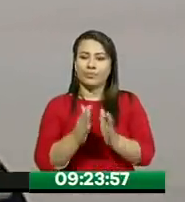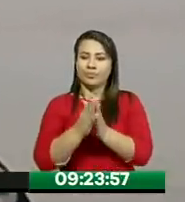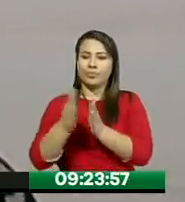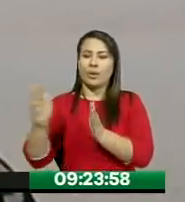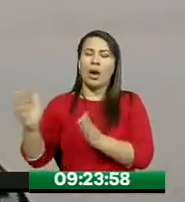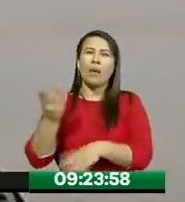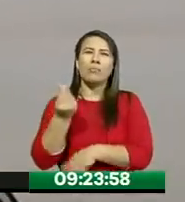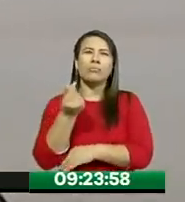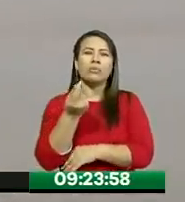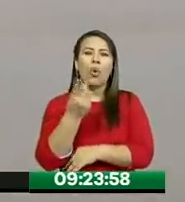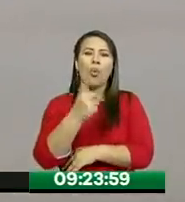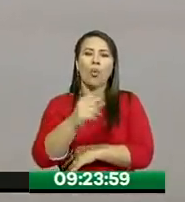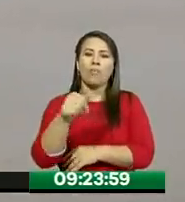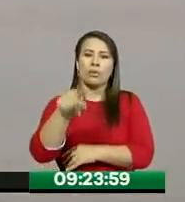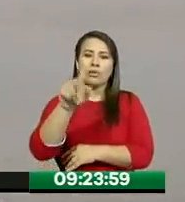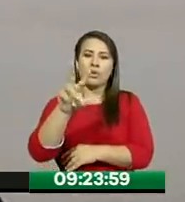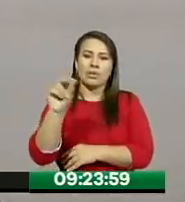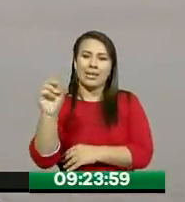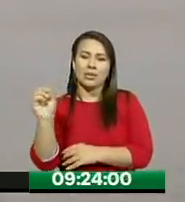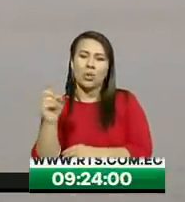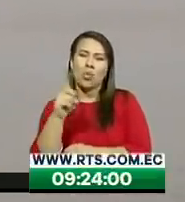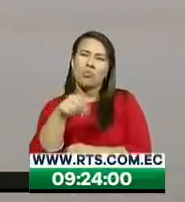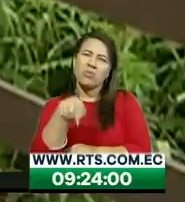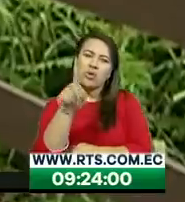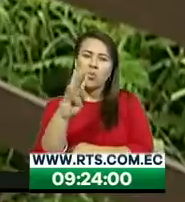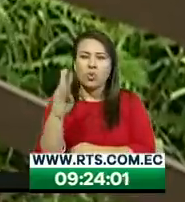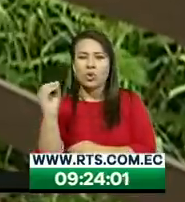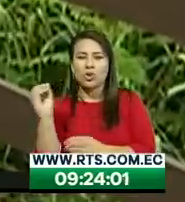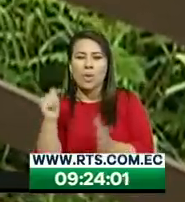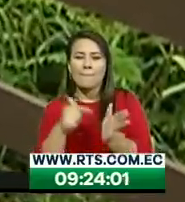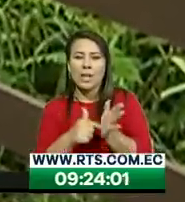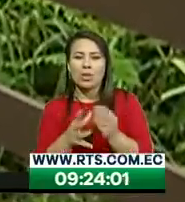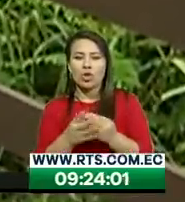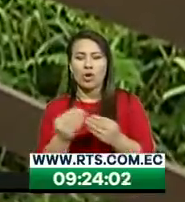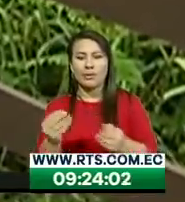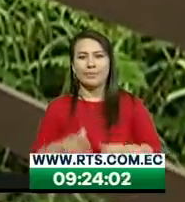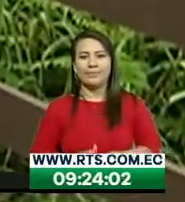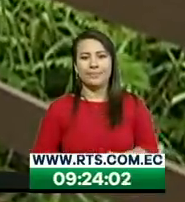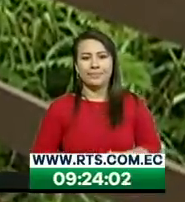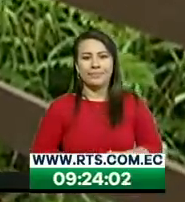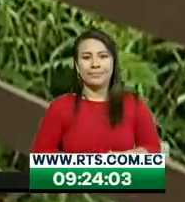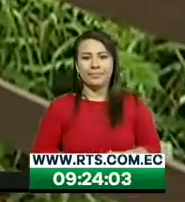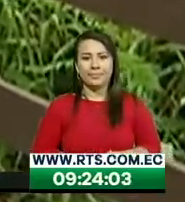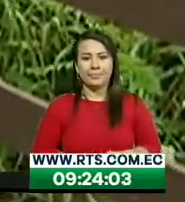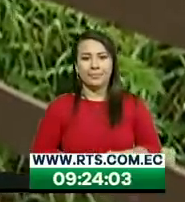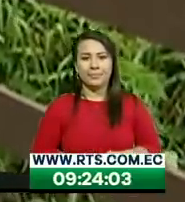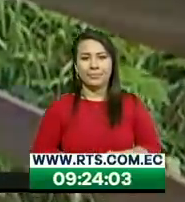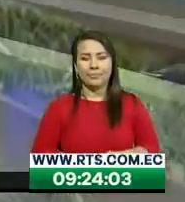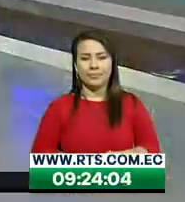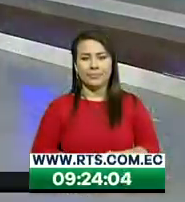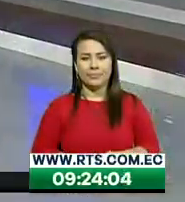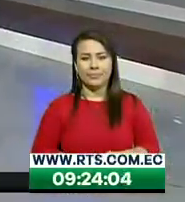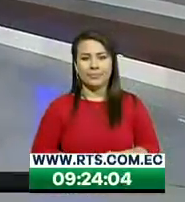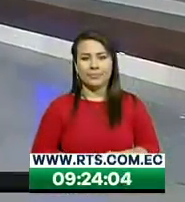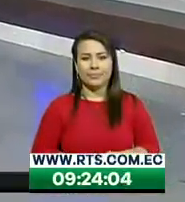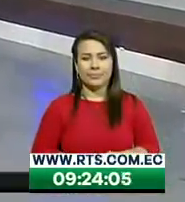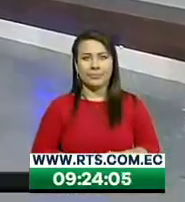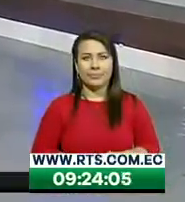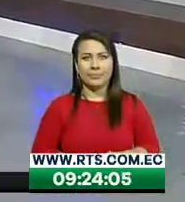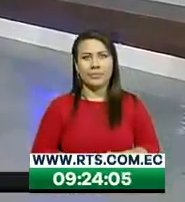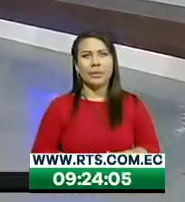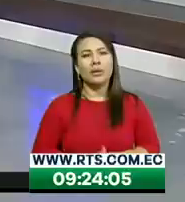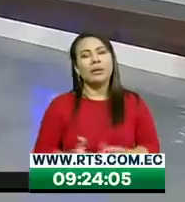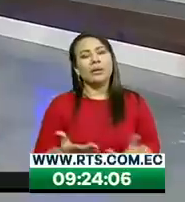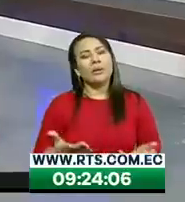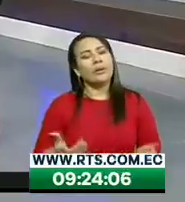drogas. Más detalles tenemos a continuación. La vamos a llamar Sofía. Tiene 25